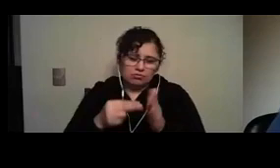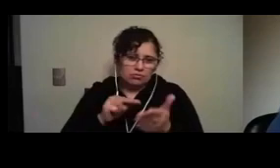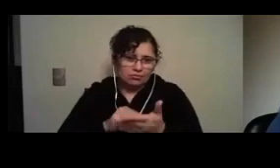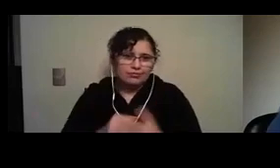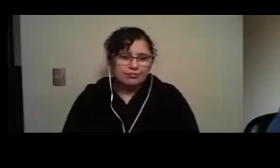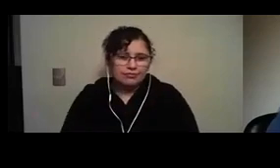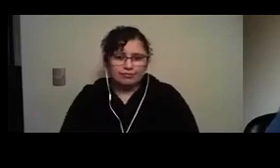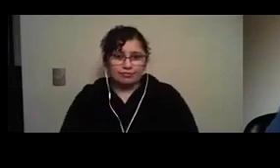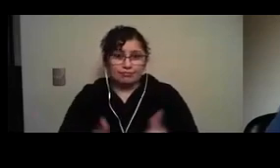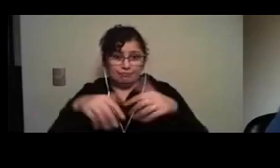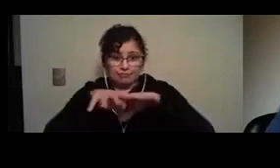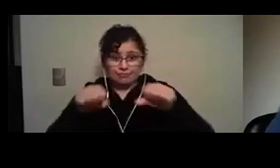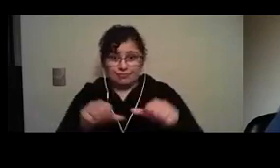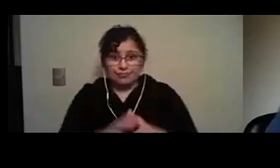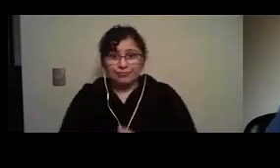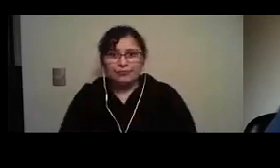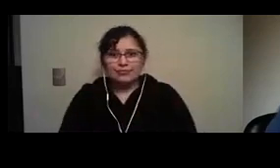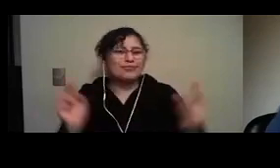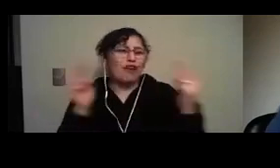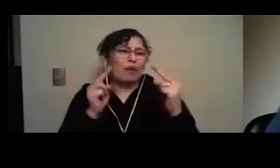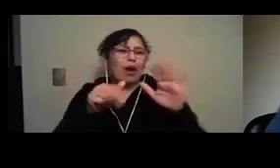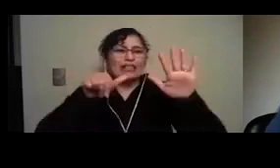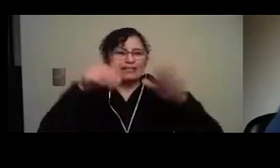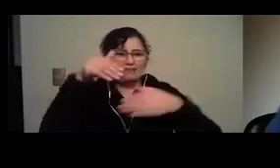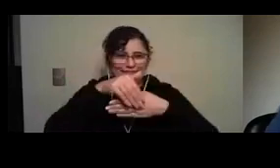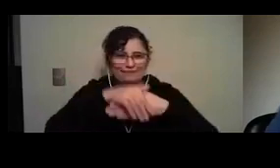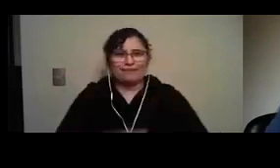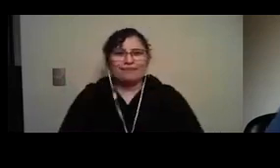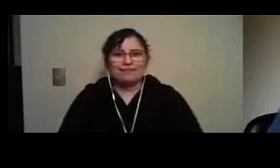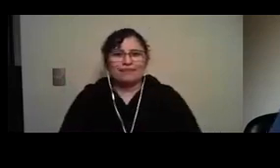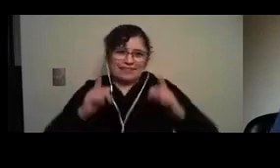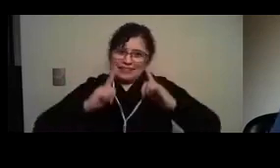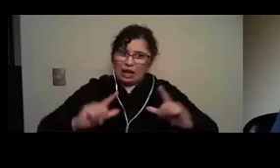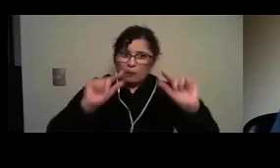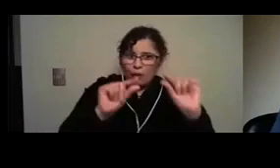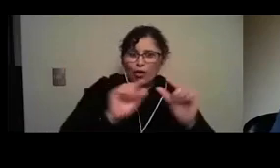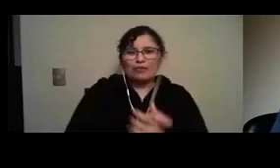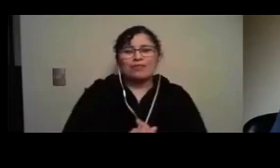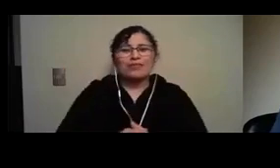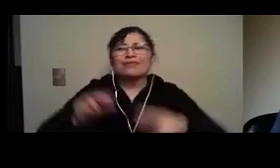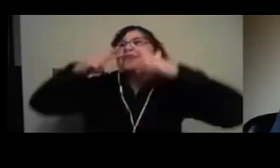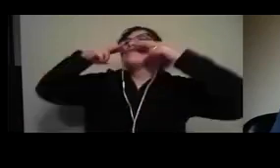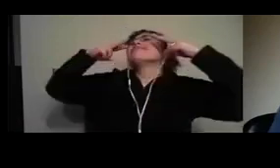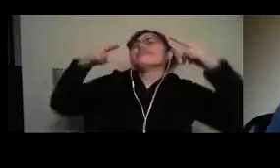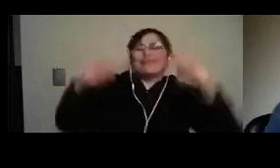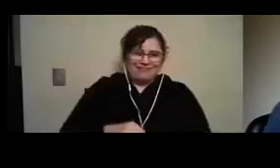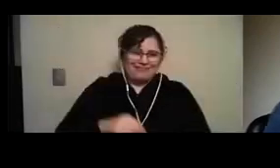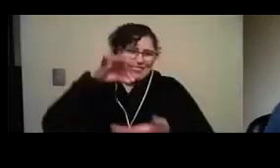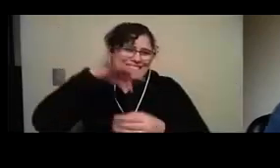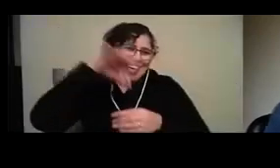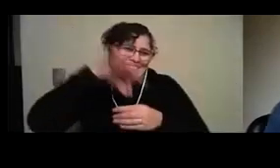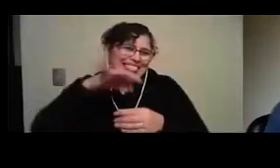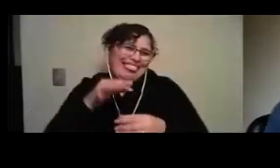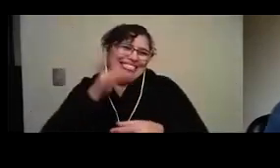acuerdo? Nos vemos a las 6 entonces, que descansen un poco, tomen aire, tómense un té y nos vemos